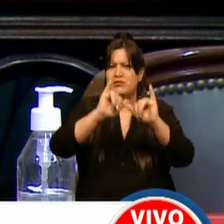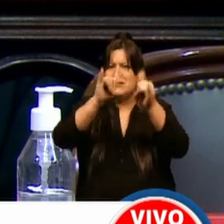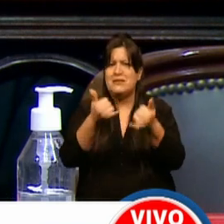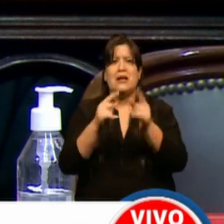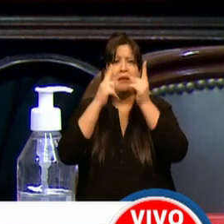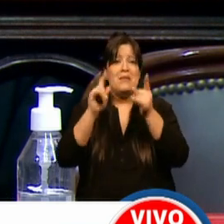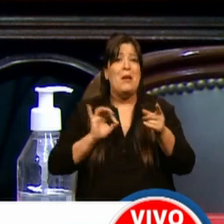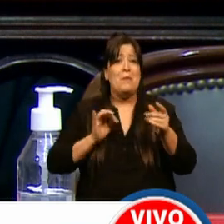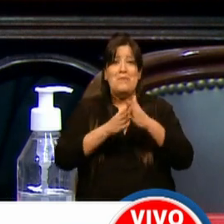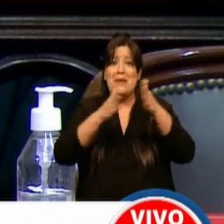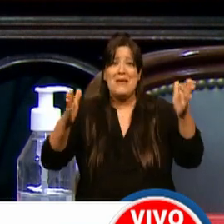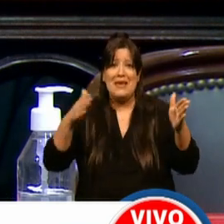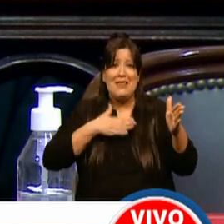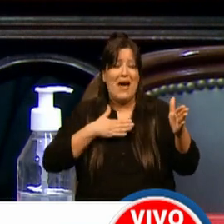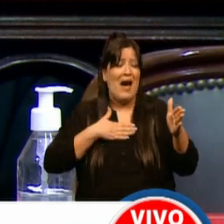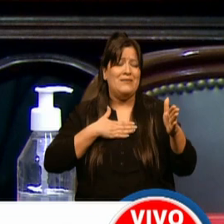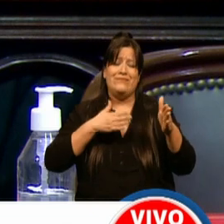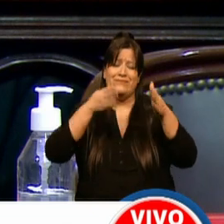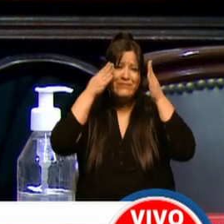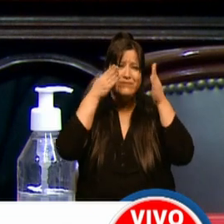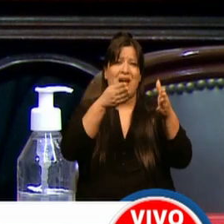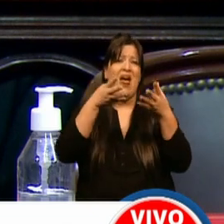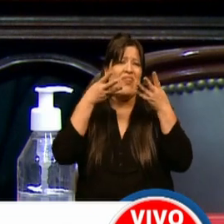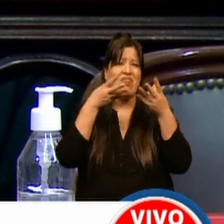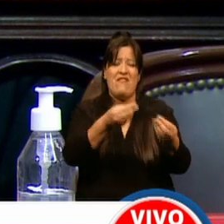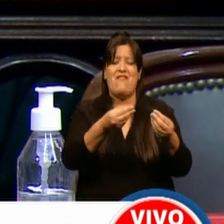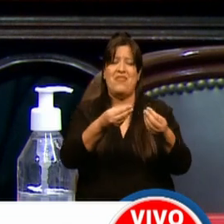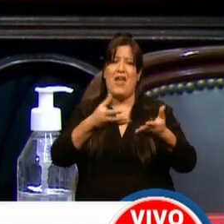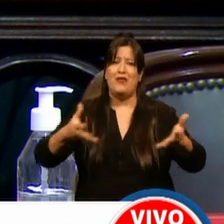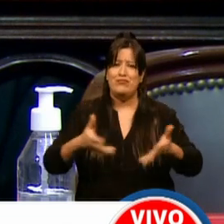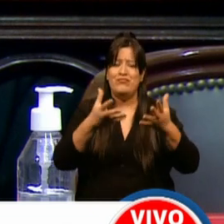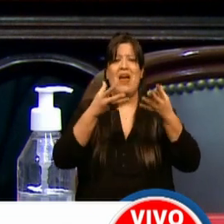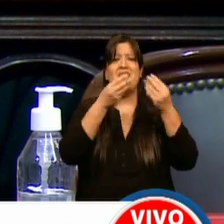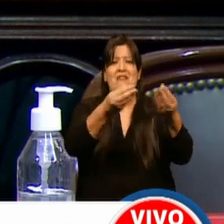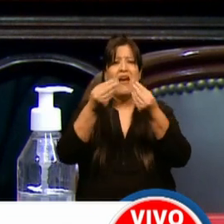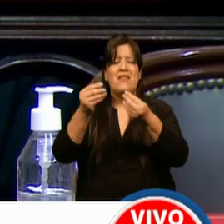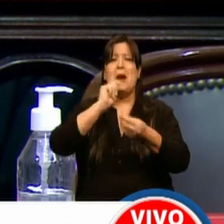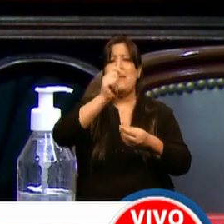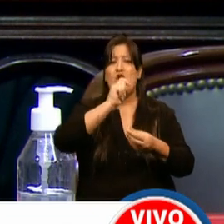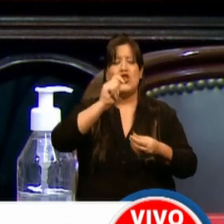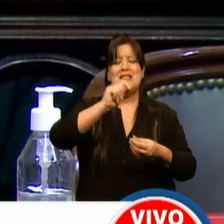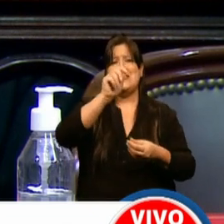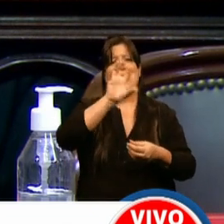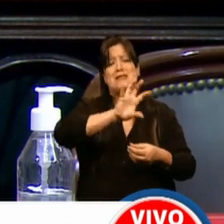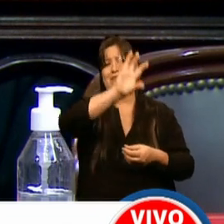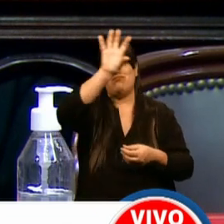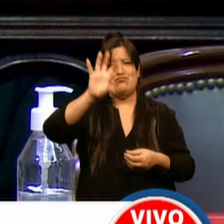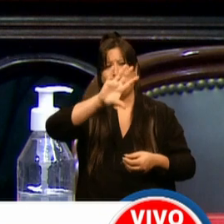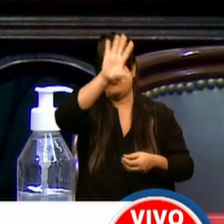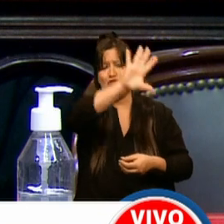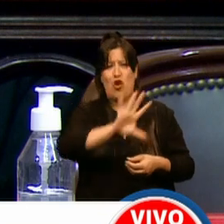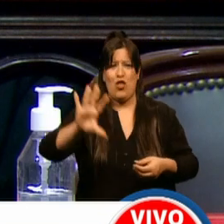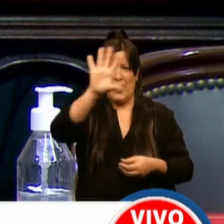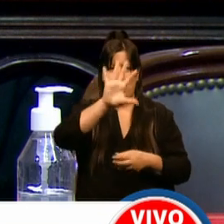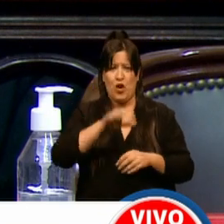mitad de mi vida a promover y defender a periodistas en toda la región y quiero recordar